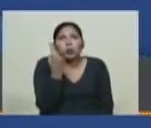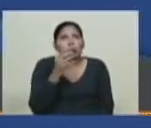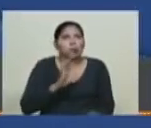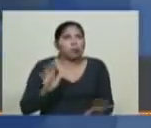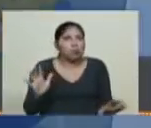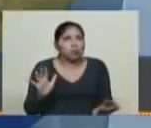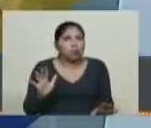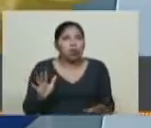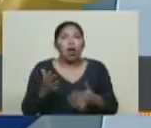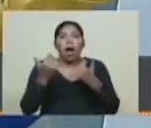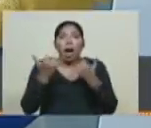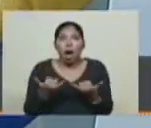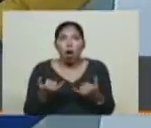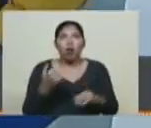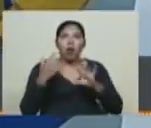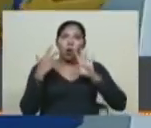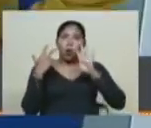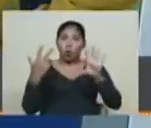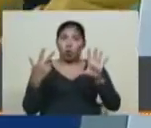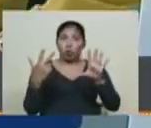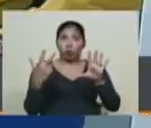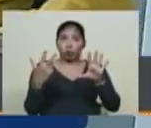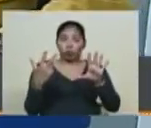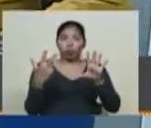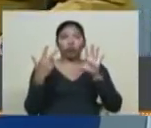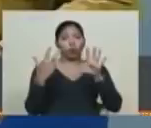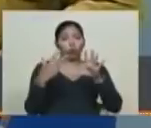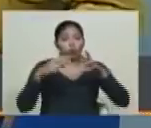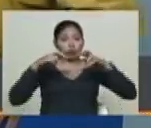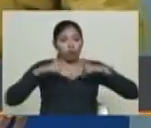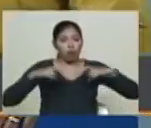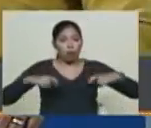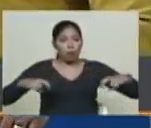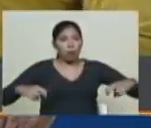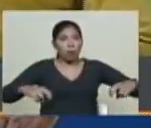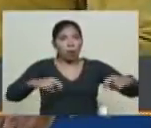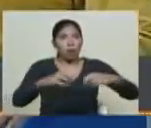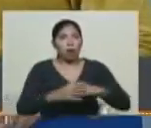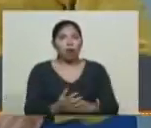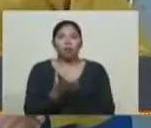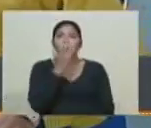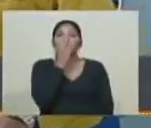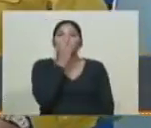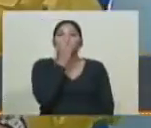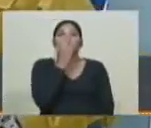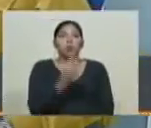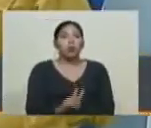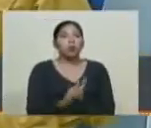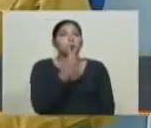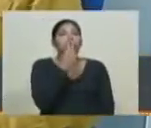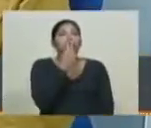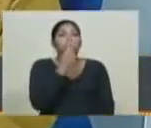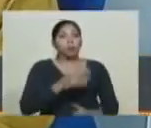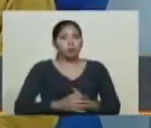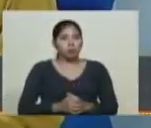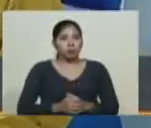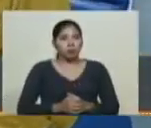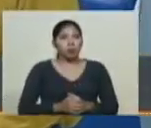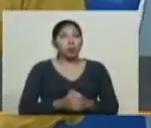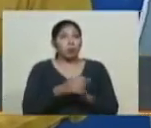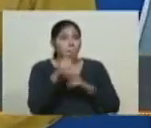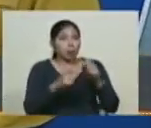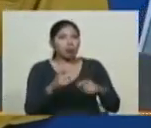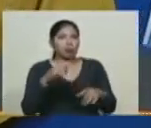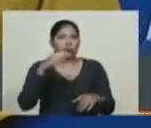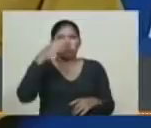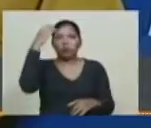8 puestos y con, digamos, el añadido que los gases vienen directamente por tubería